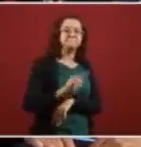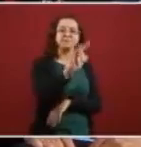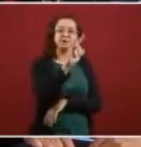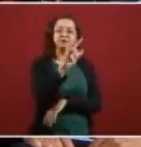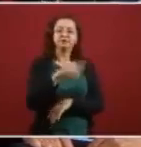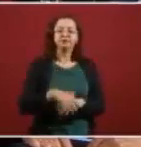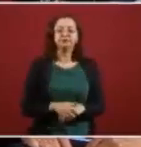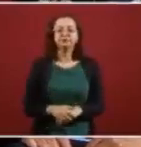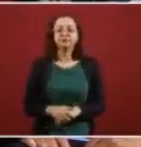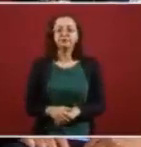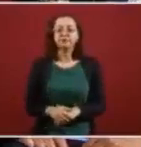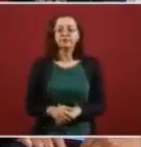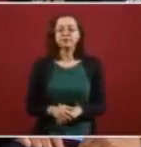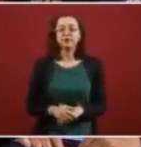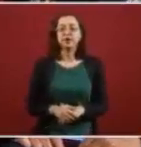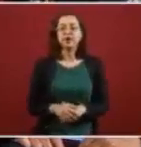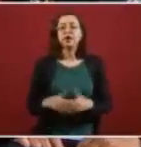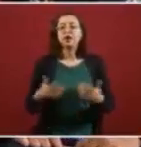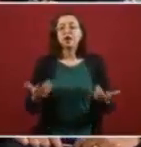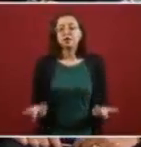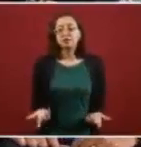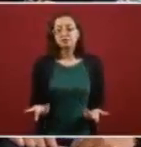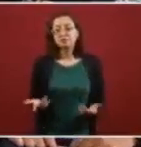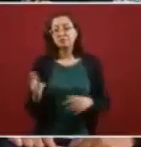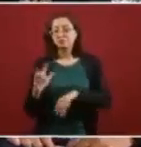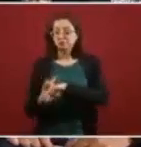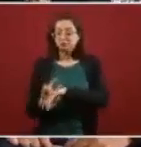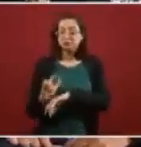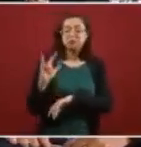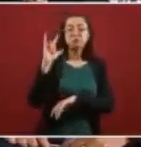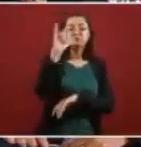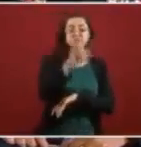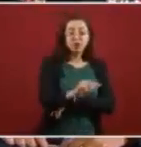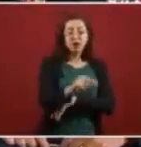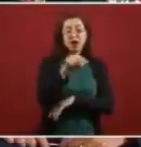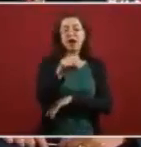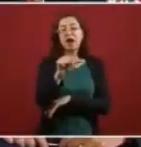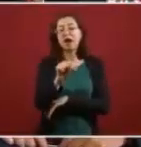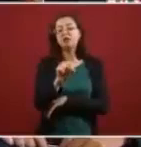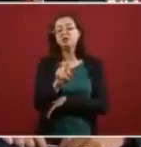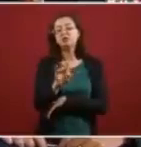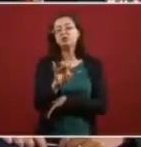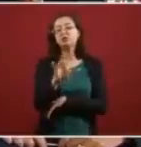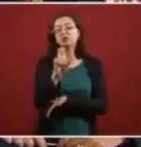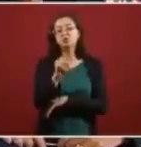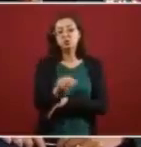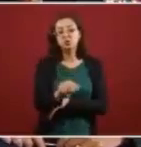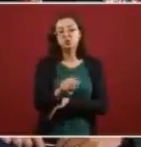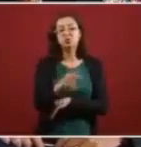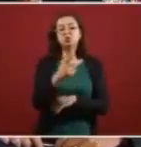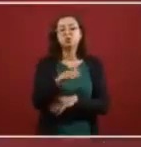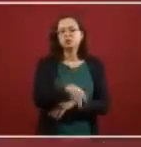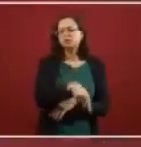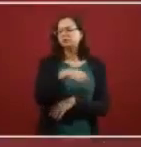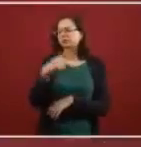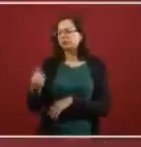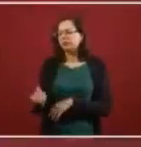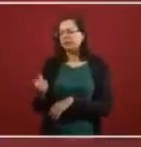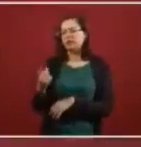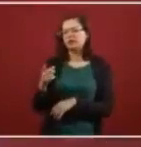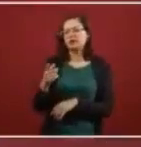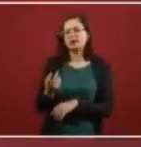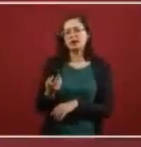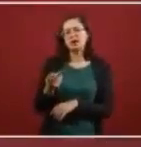bolivia llegaron a asunción de ahí volver a hablar con perú decir bueno no vamos a